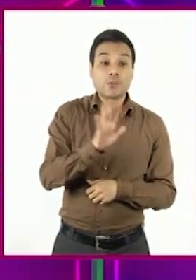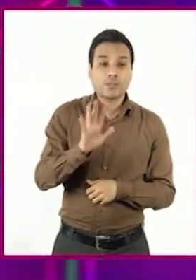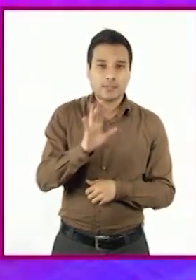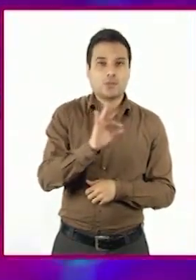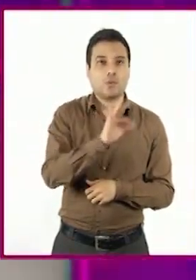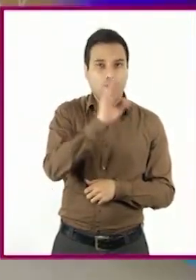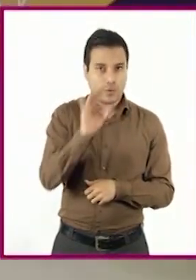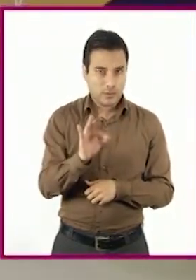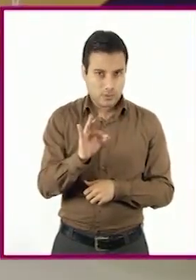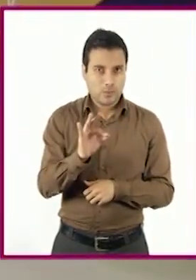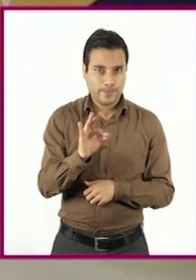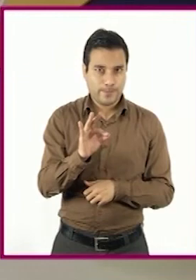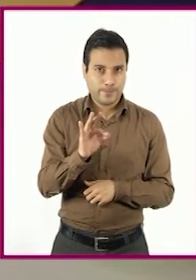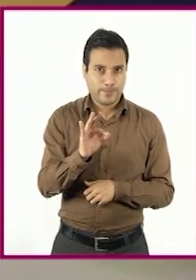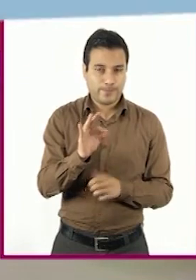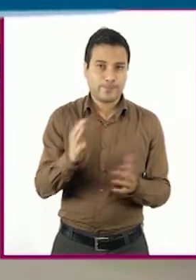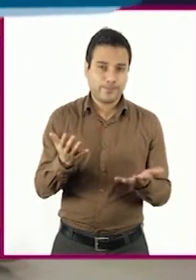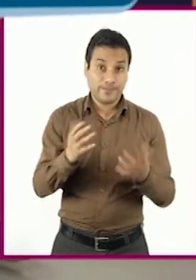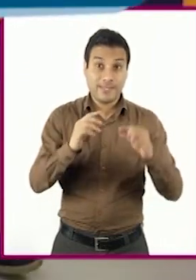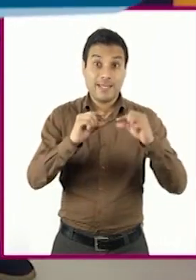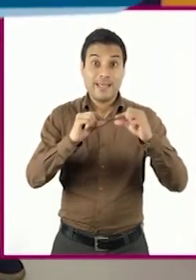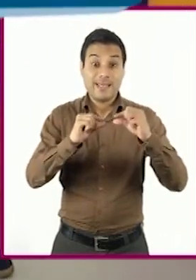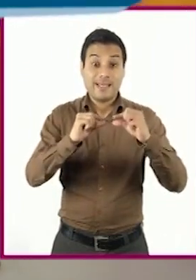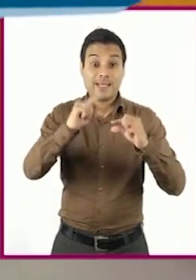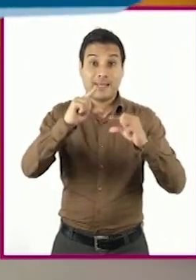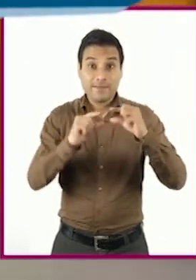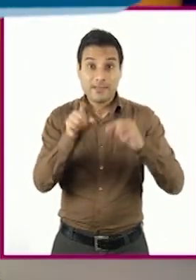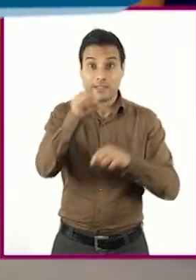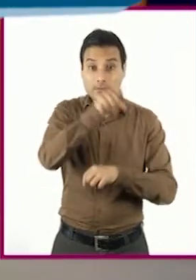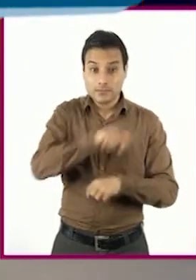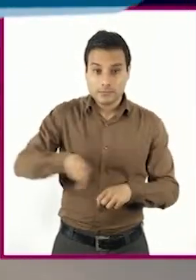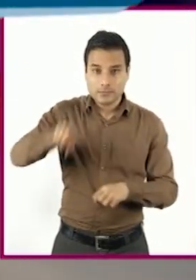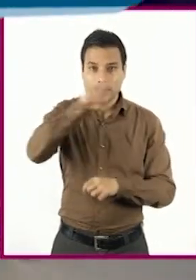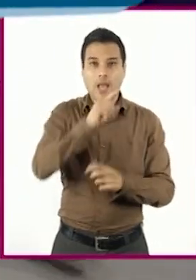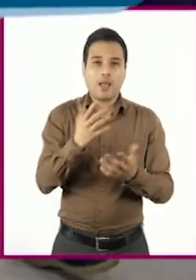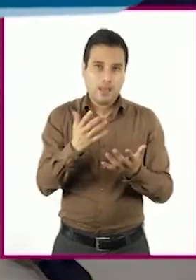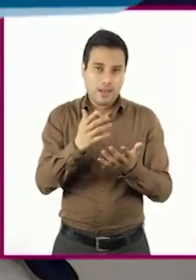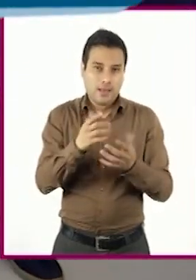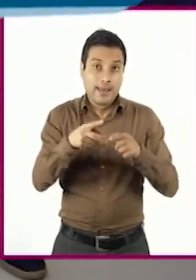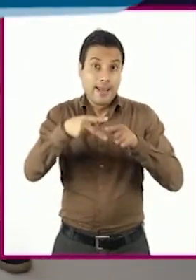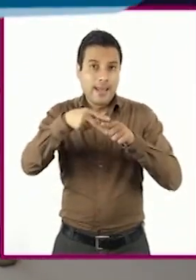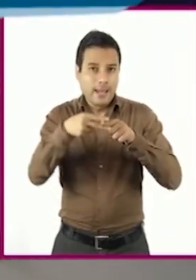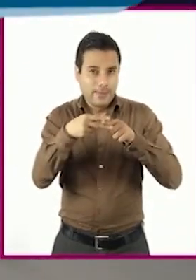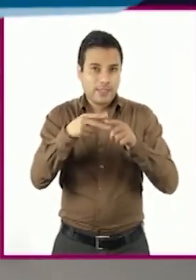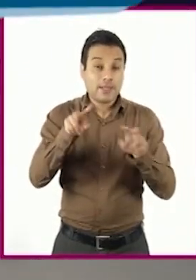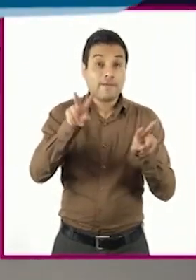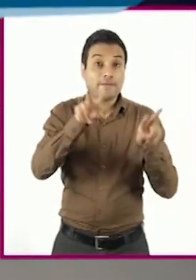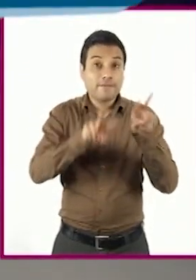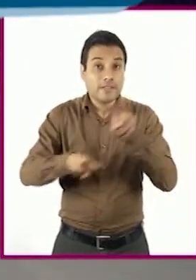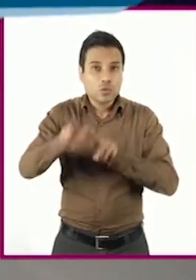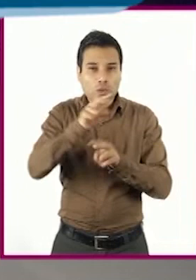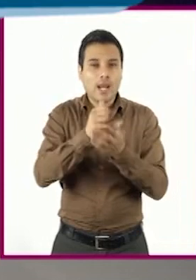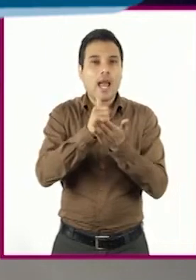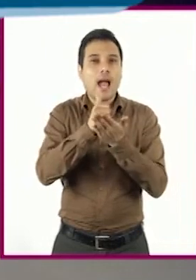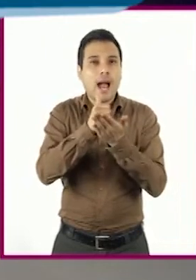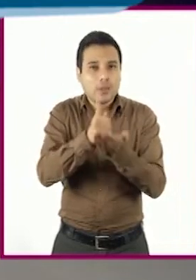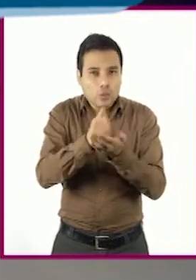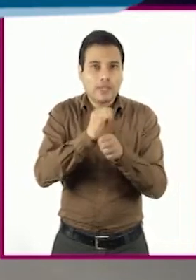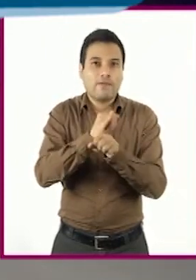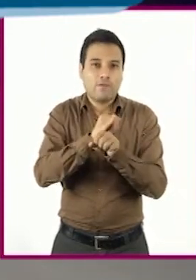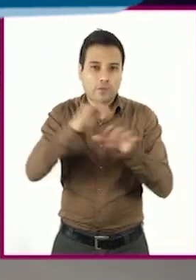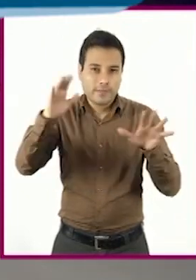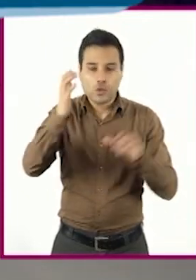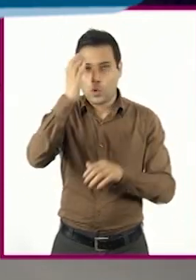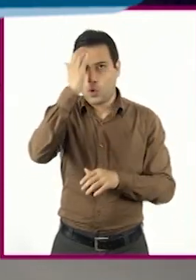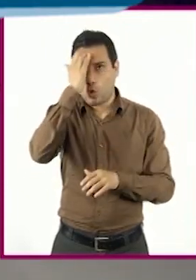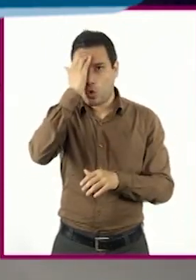grupo. Las gráficas son una herramienta visual para distinguir características de un conjunto de datos.